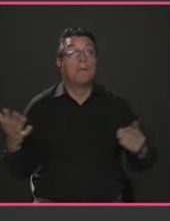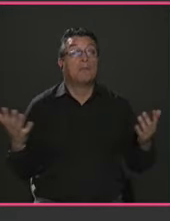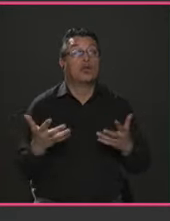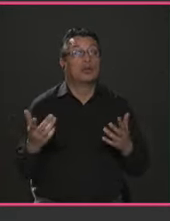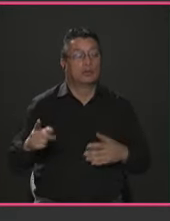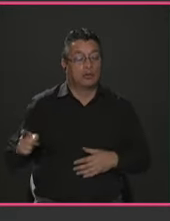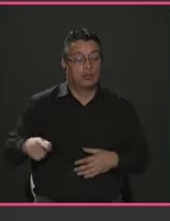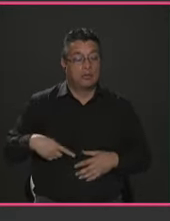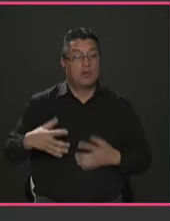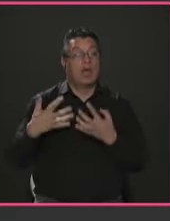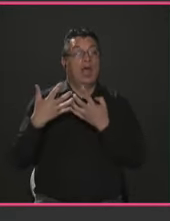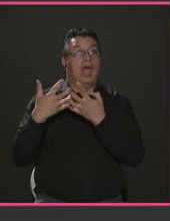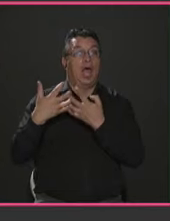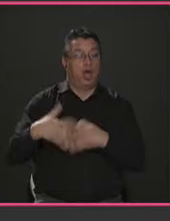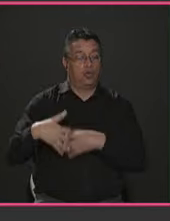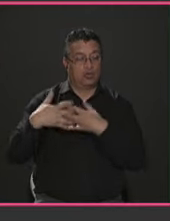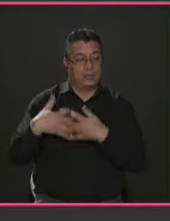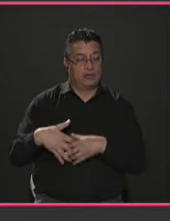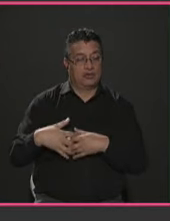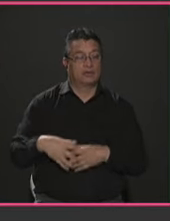posiblemente la automatización